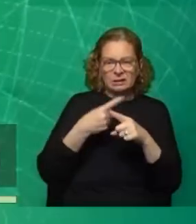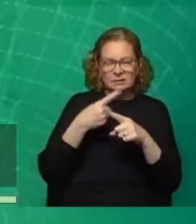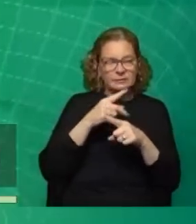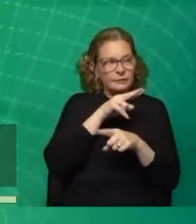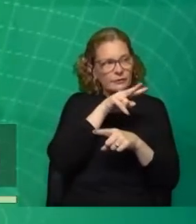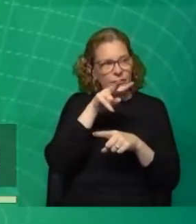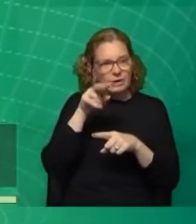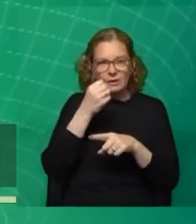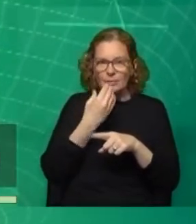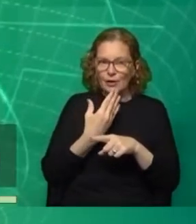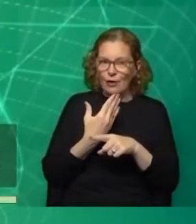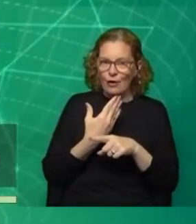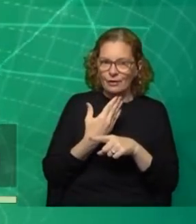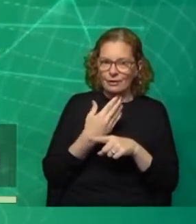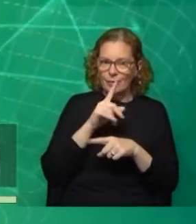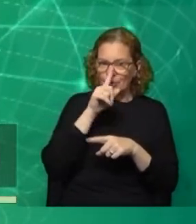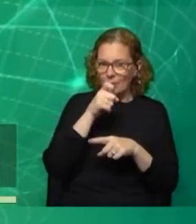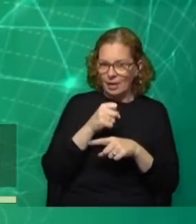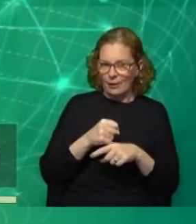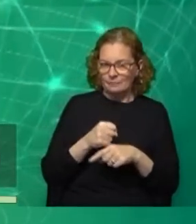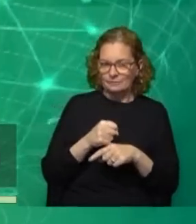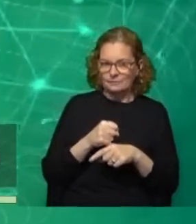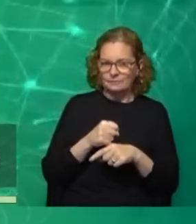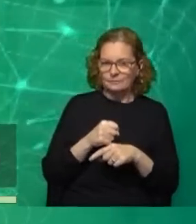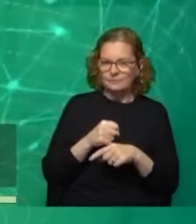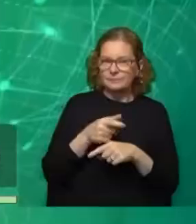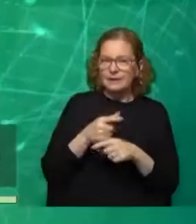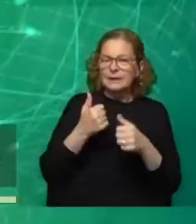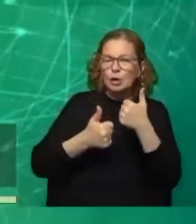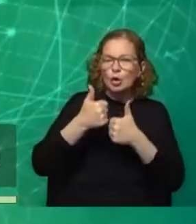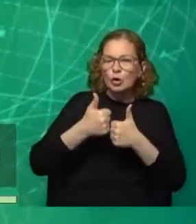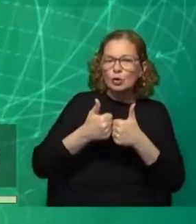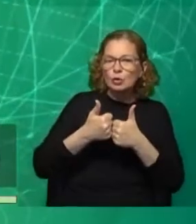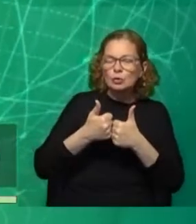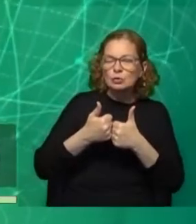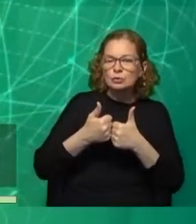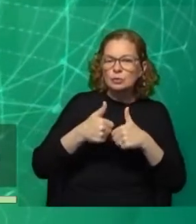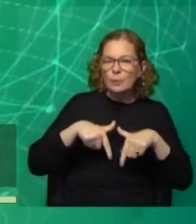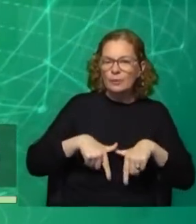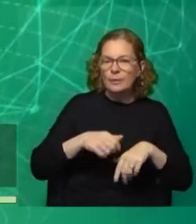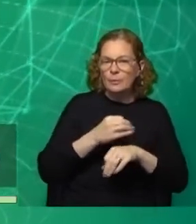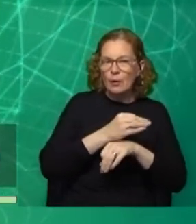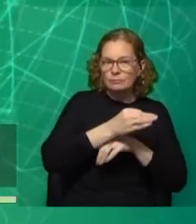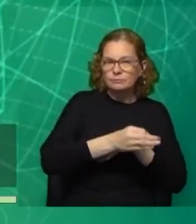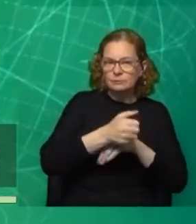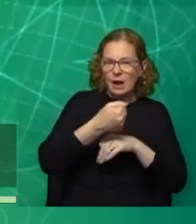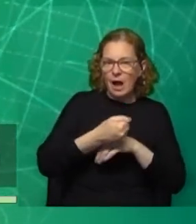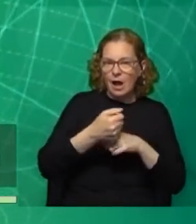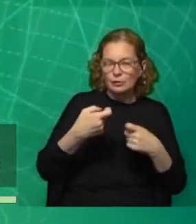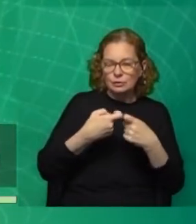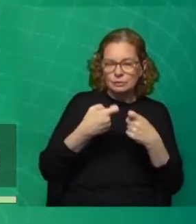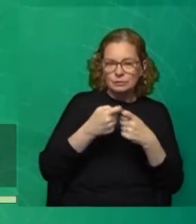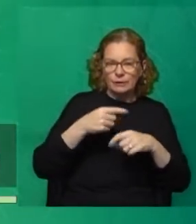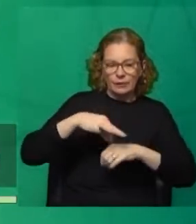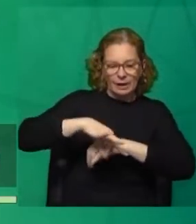de la ciudad que es la vista de la Bahía de Montevideo desde el cerro en la presentación de este concurso estuvieron integrantes del municipio a de la sociedad arquitectos de la